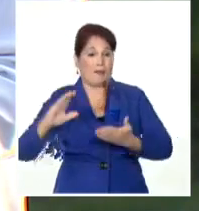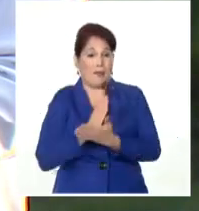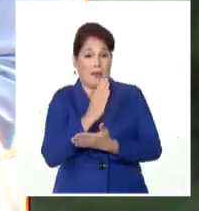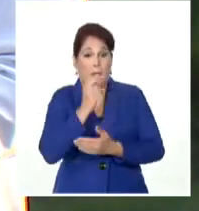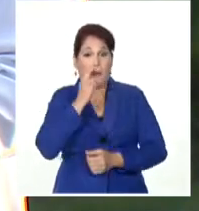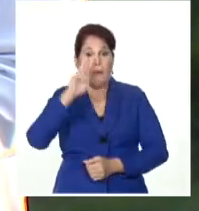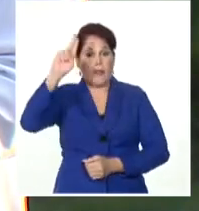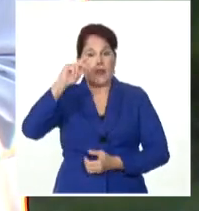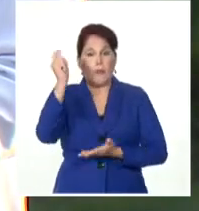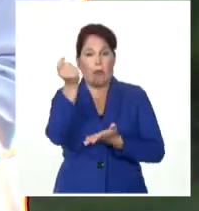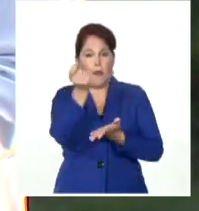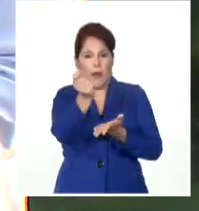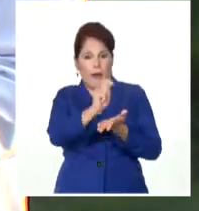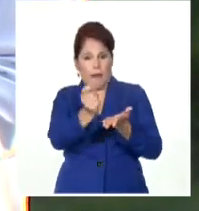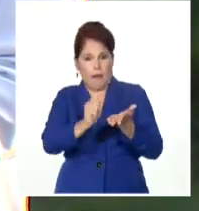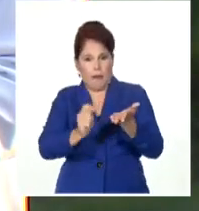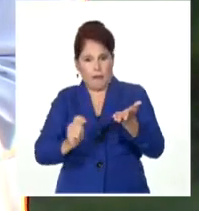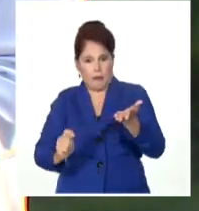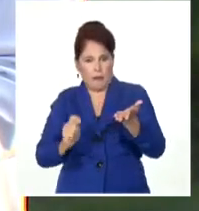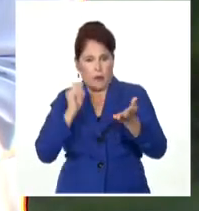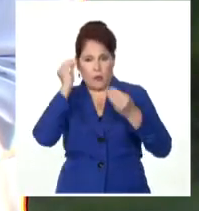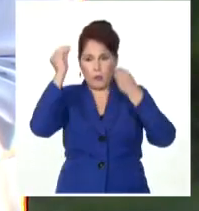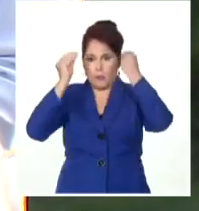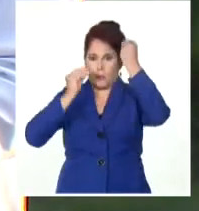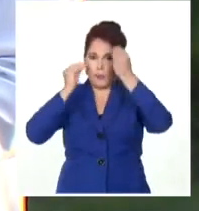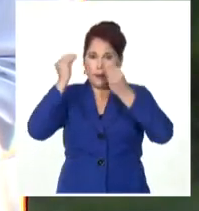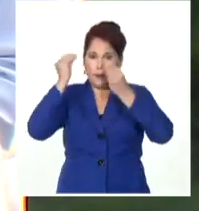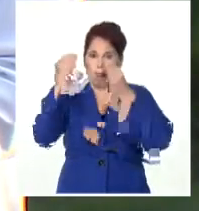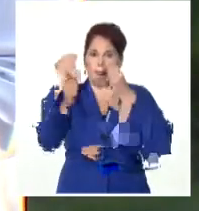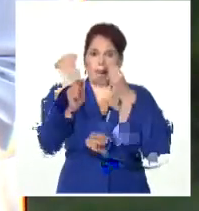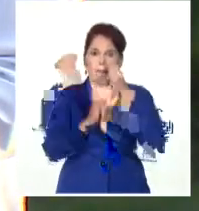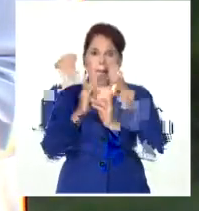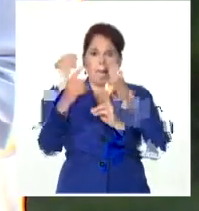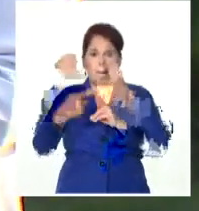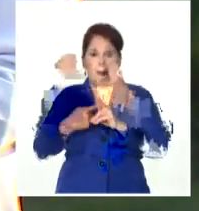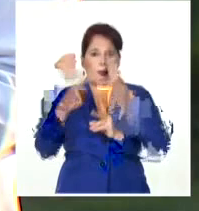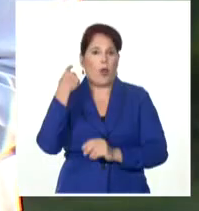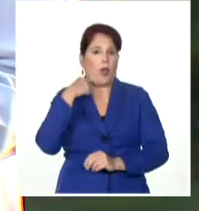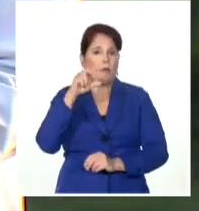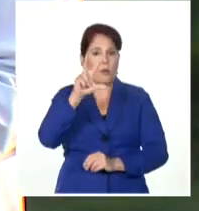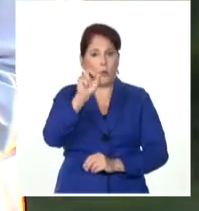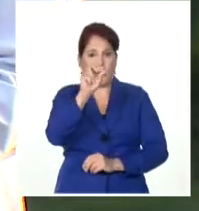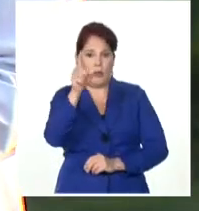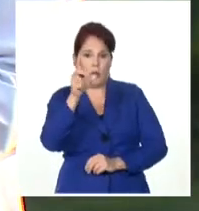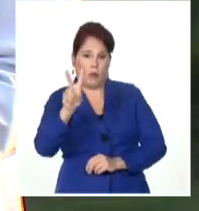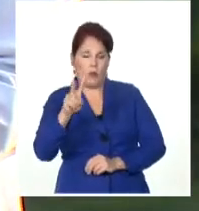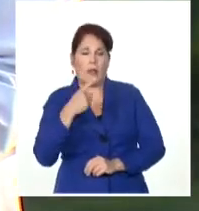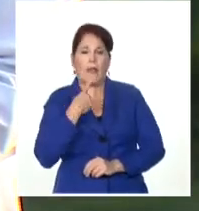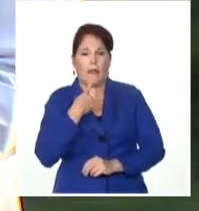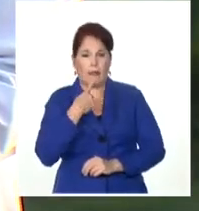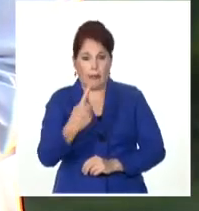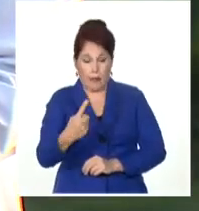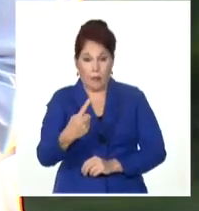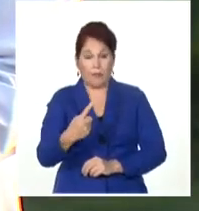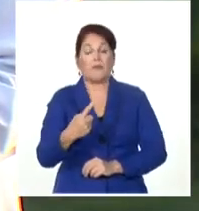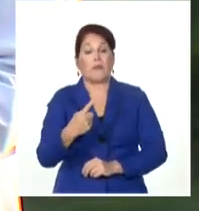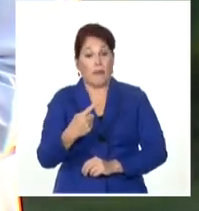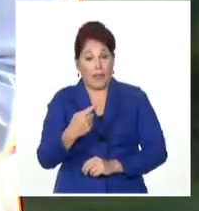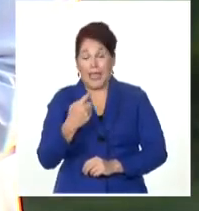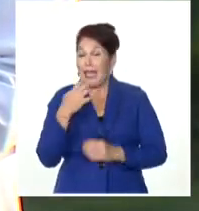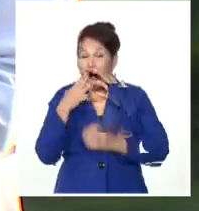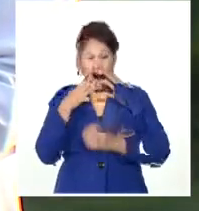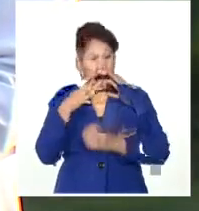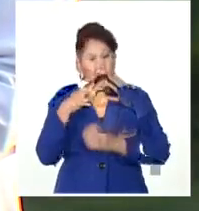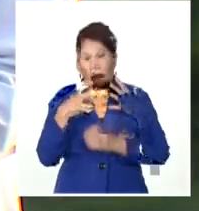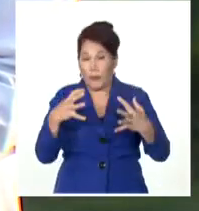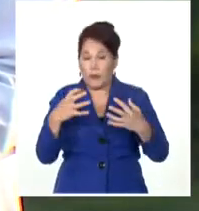nazifascismo, escribió en sus reflexiones del 10 de mayo del 2012, y cito: «La colosal hazaña era